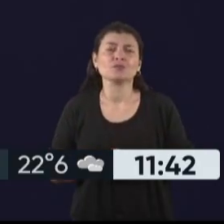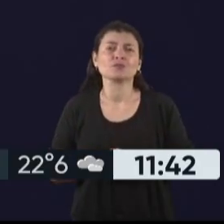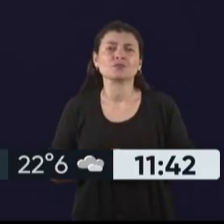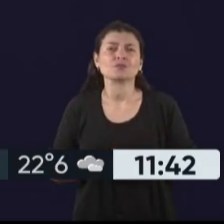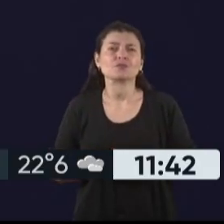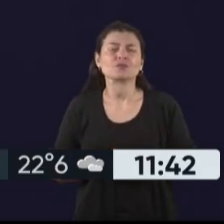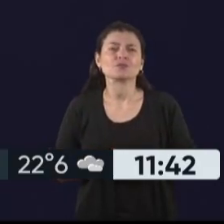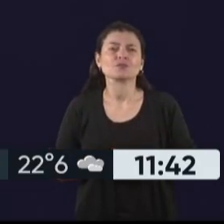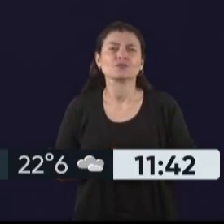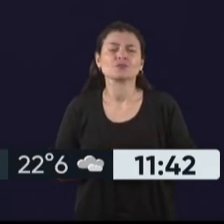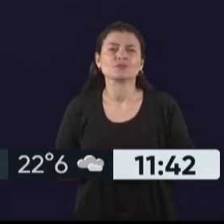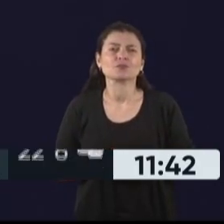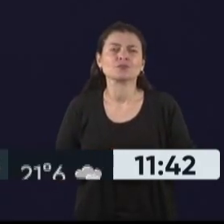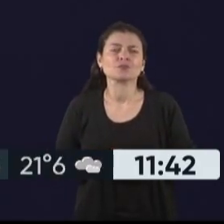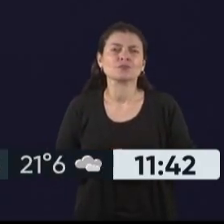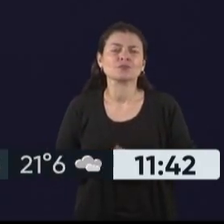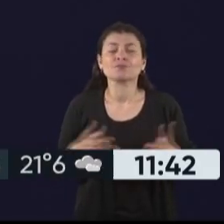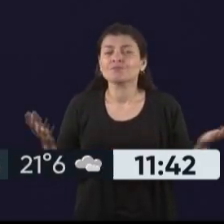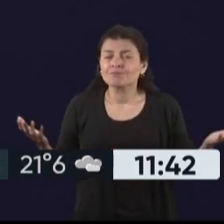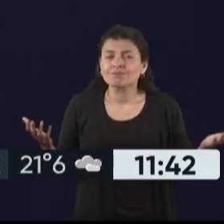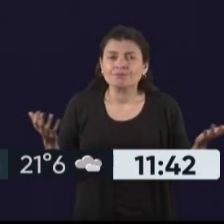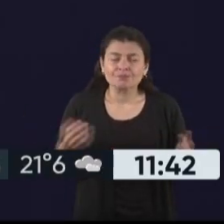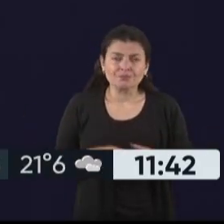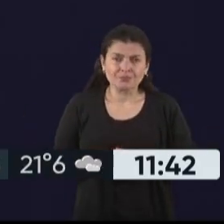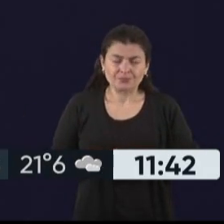atinado. Nadie en